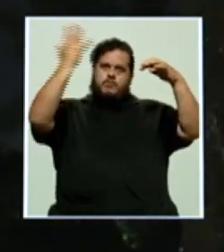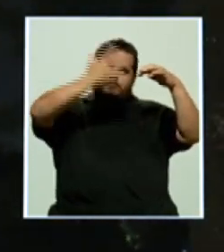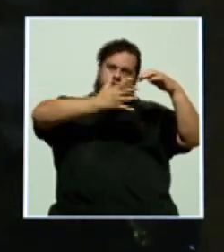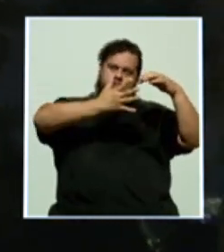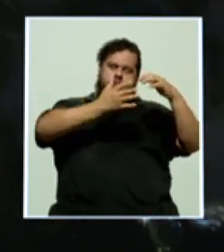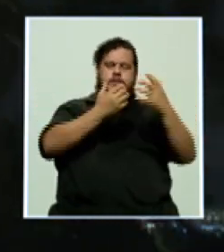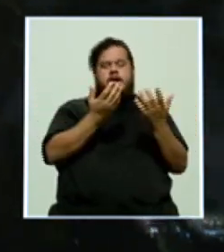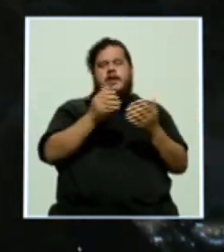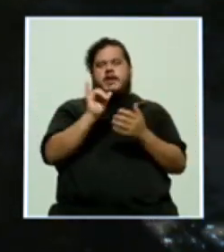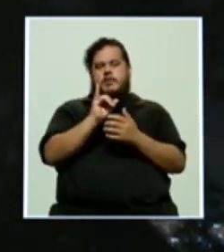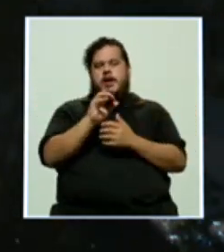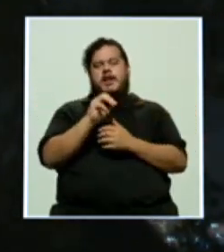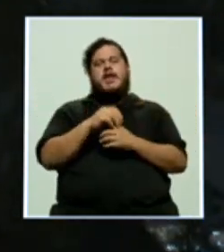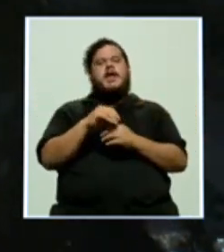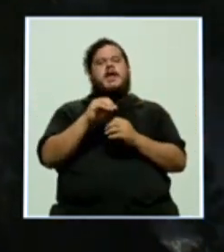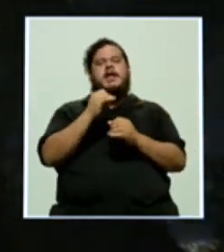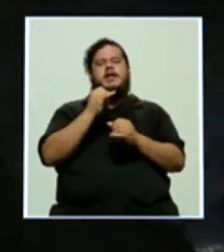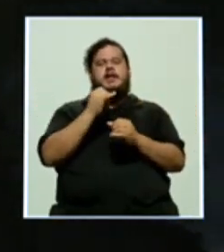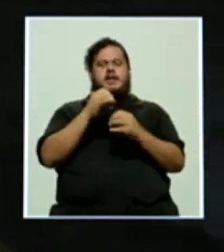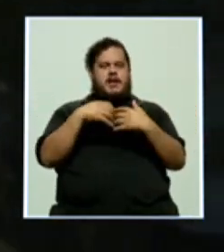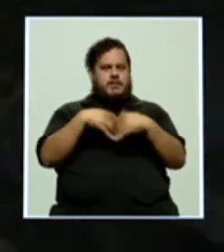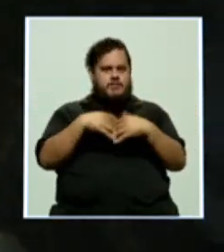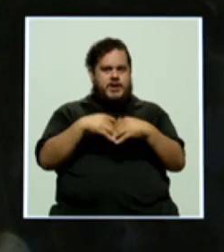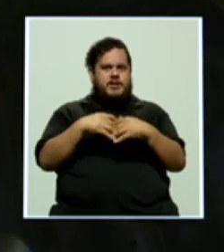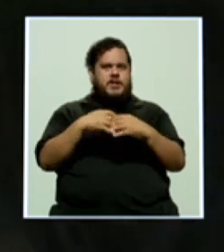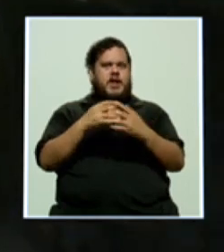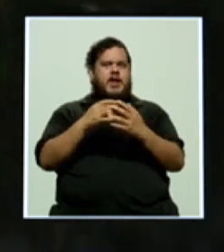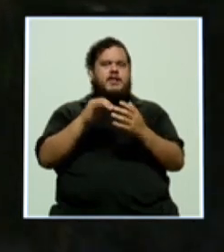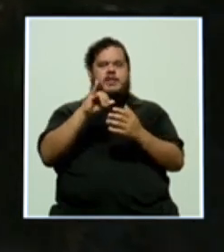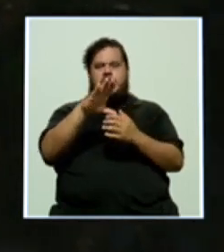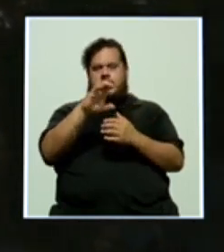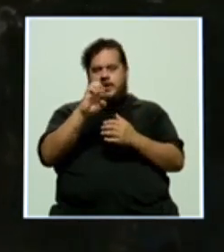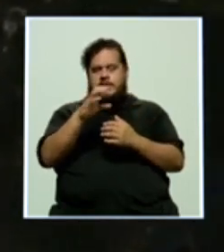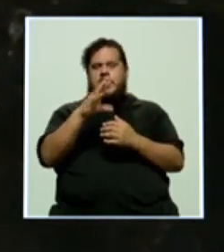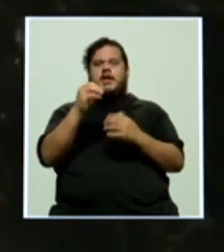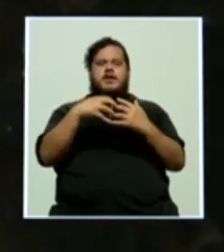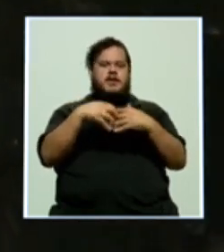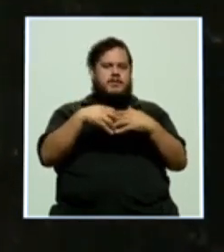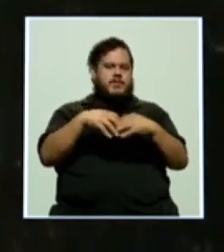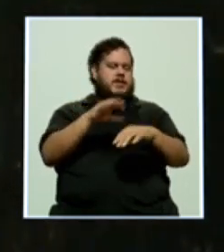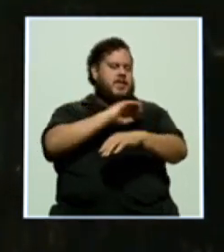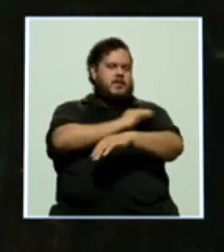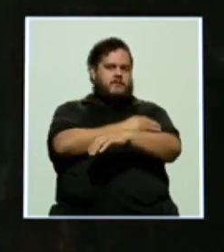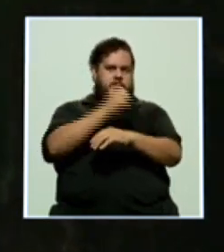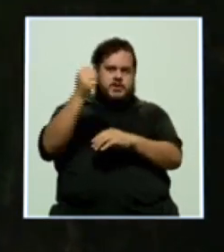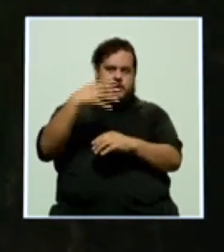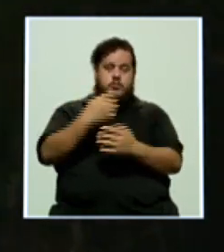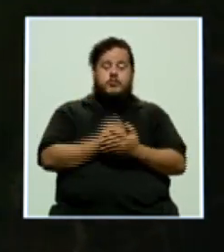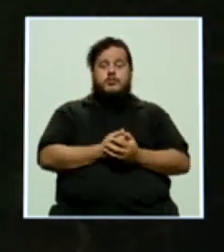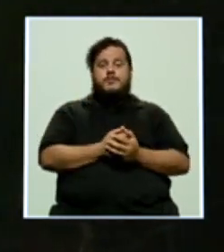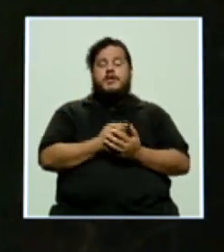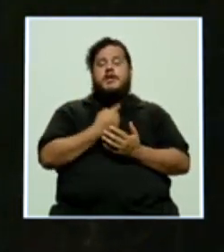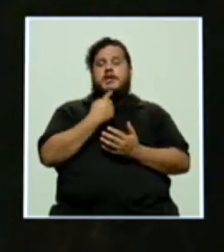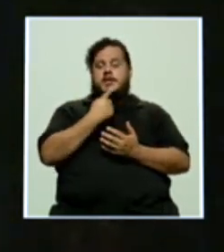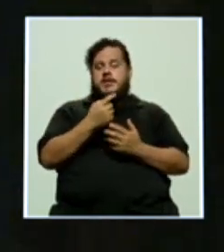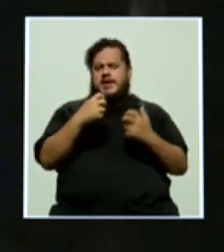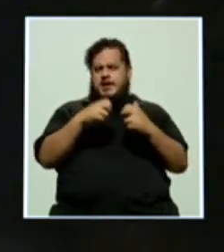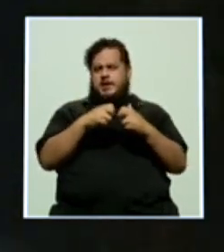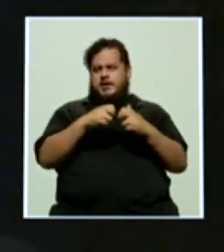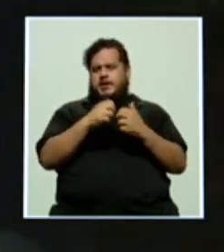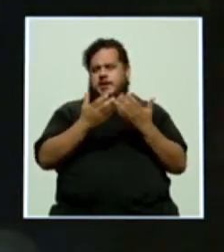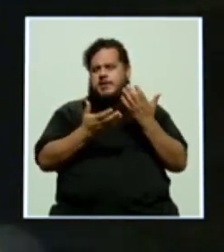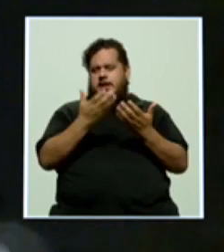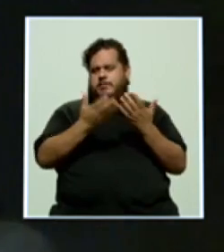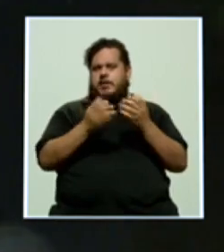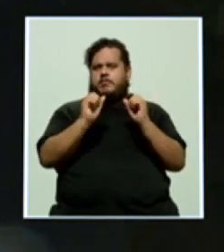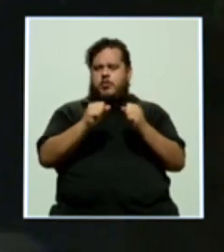del Instituto Costarricense de Electricidad como también de la Compañía Nacional de Fuerza y Luz. Estiman que la electricidad podría restablecerse